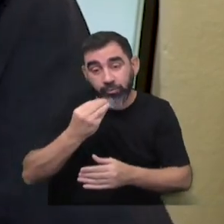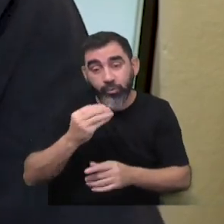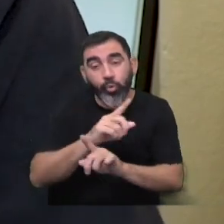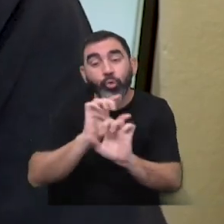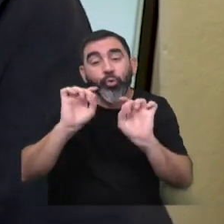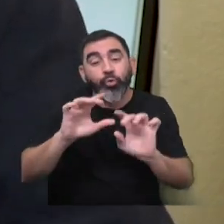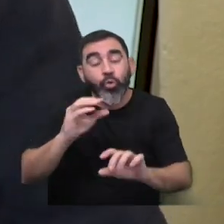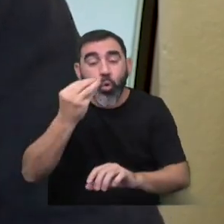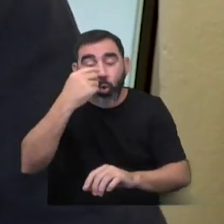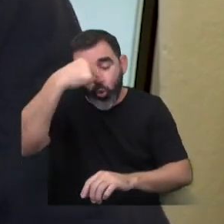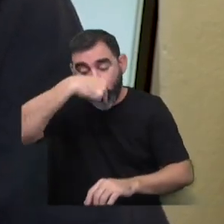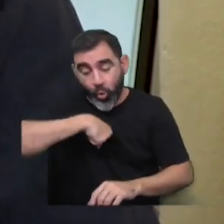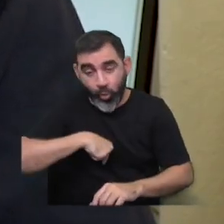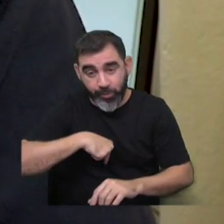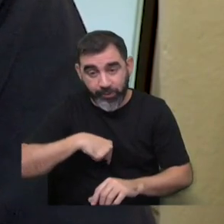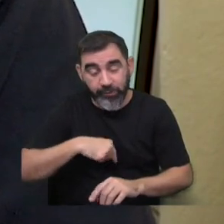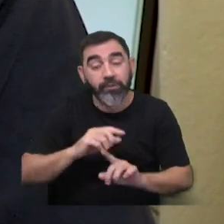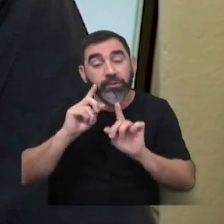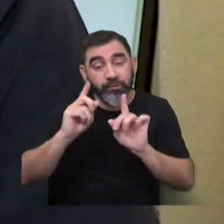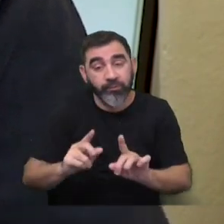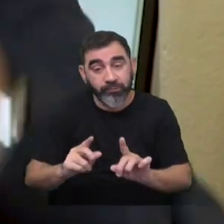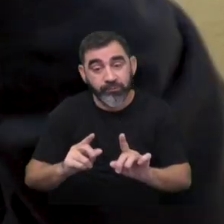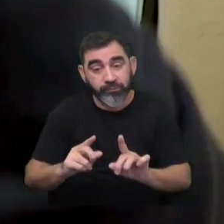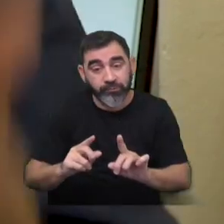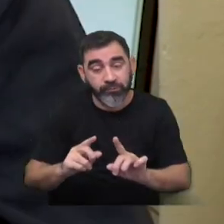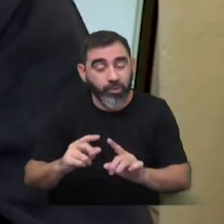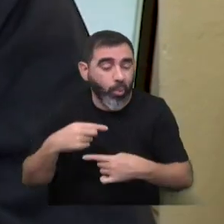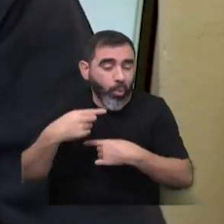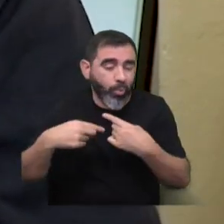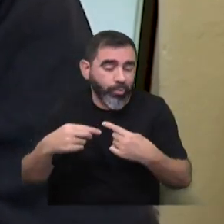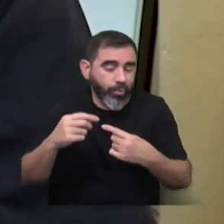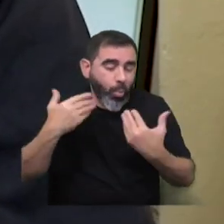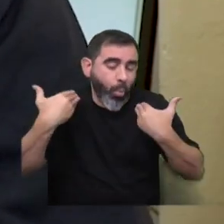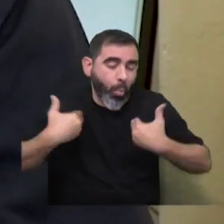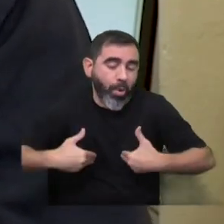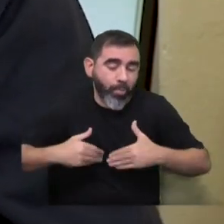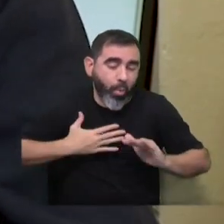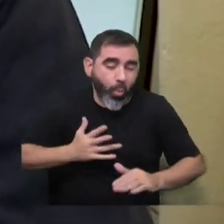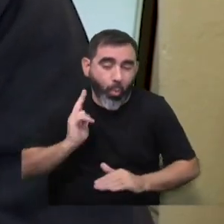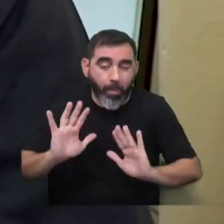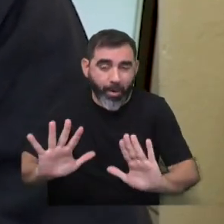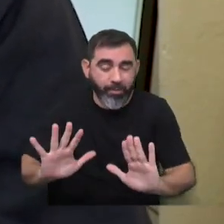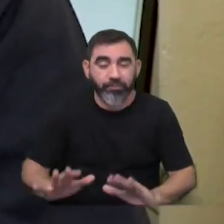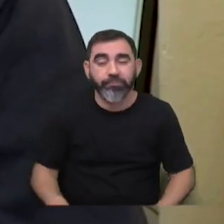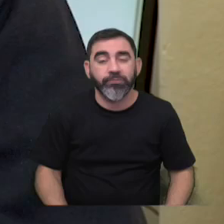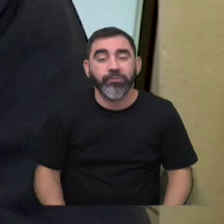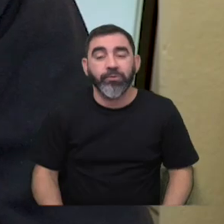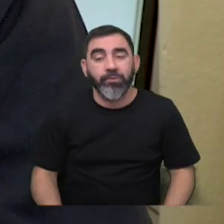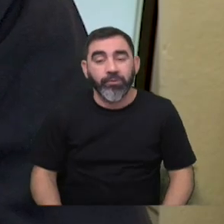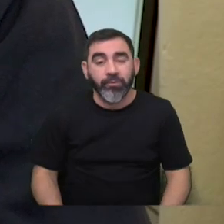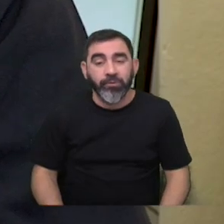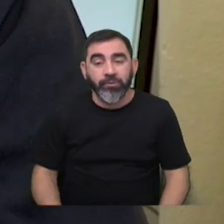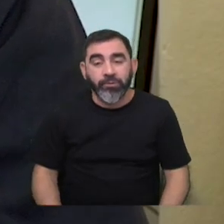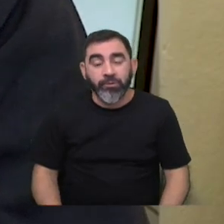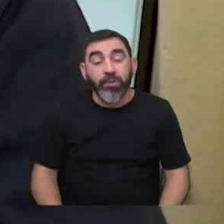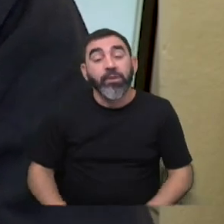se digieren y se absorben, que es lo que la clásica fisiología digestiva es lo que nosotros enseñamos en facultad,